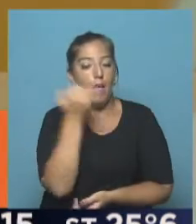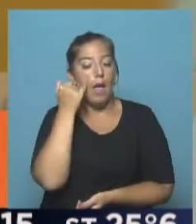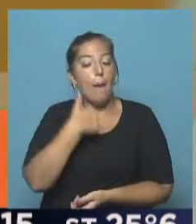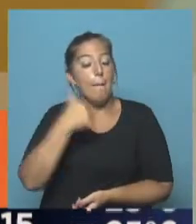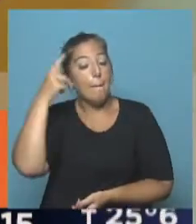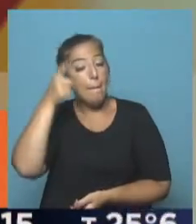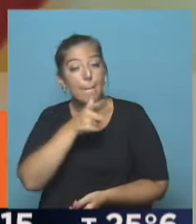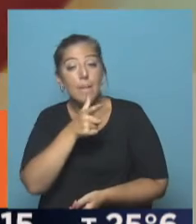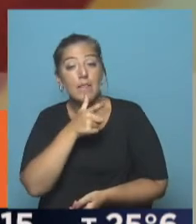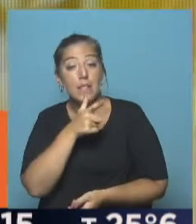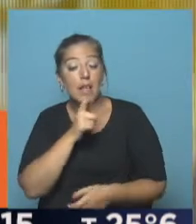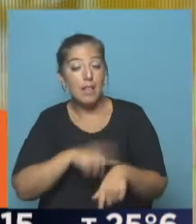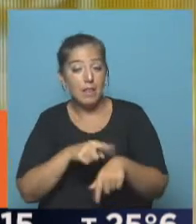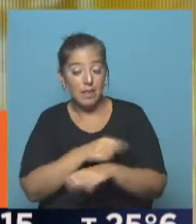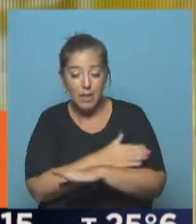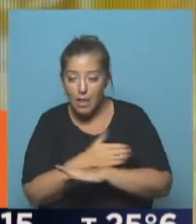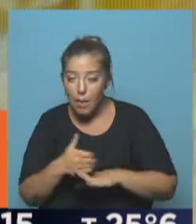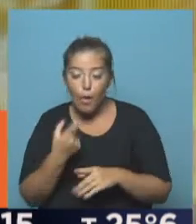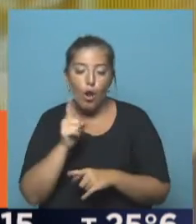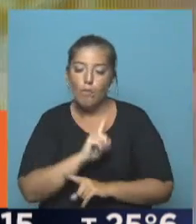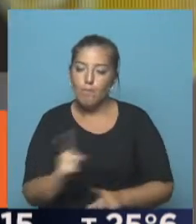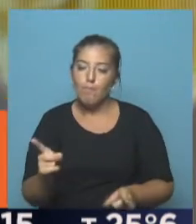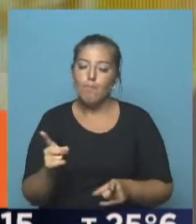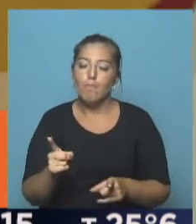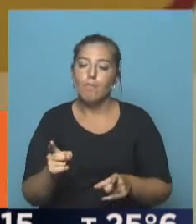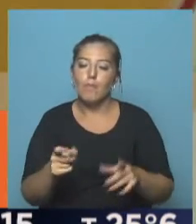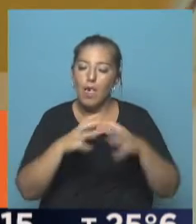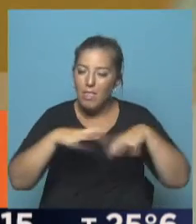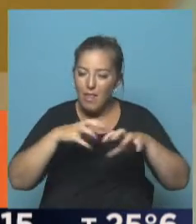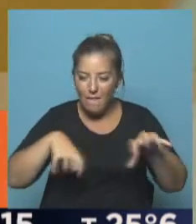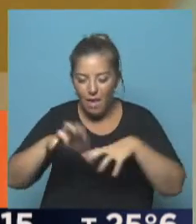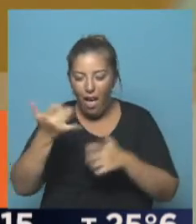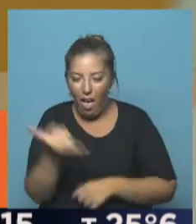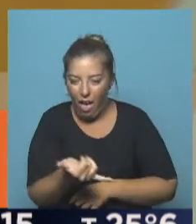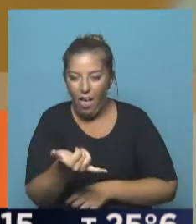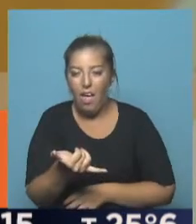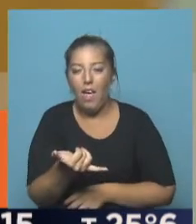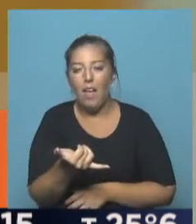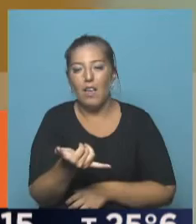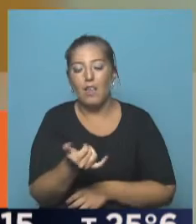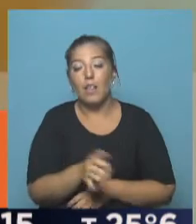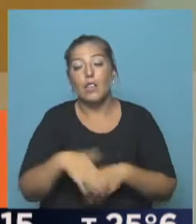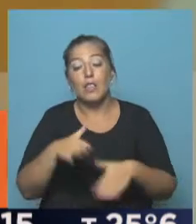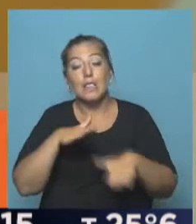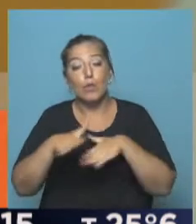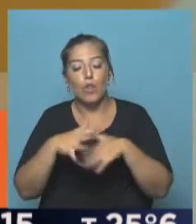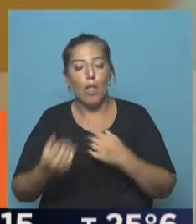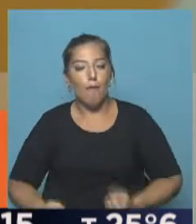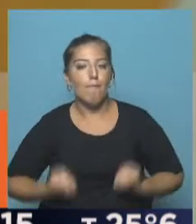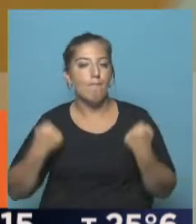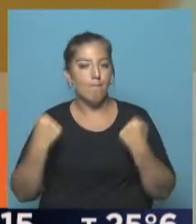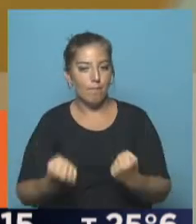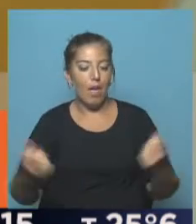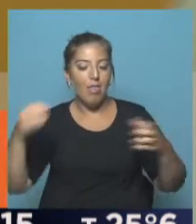que no mucho tiempo nosotros vamos a ver divisiones. Entonces, esta situación de fortaleza formal o